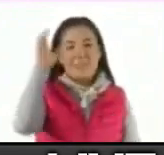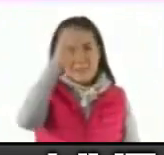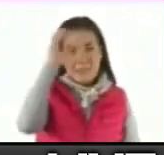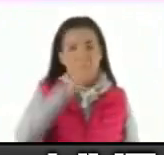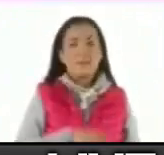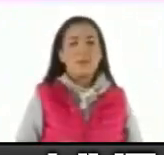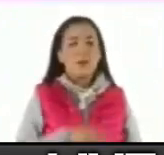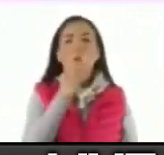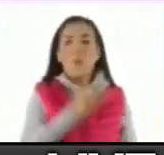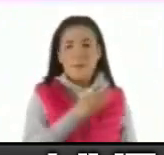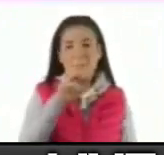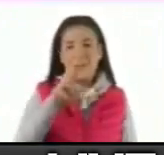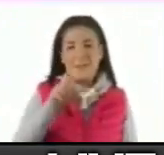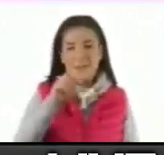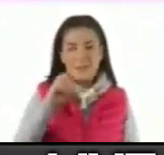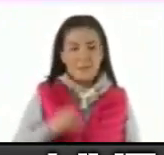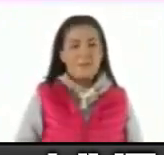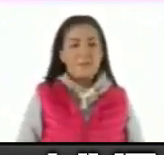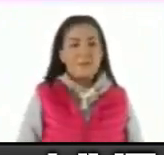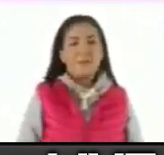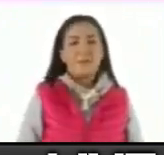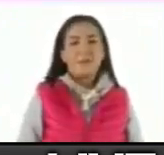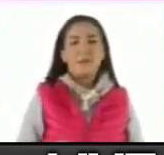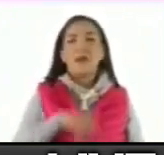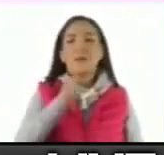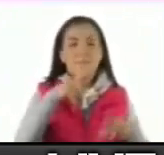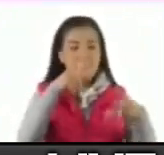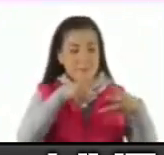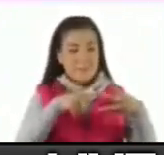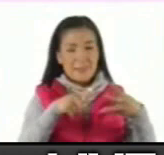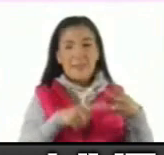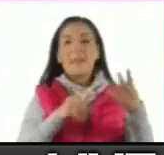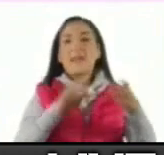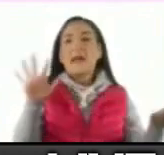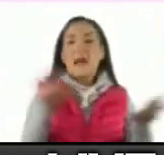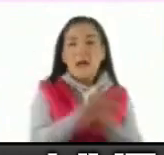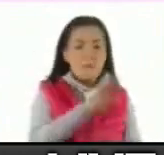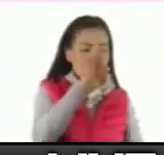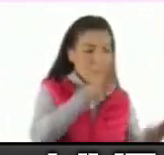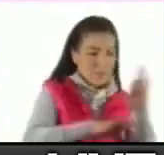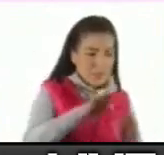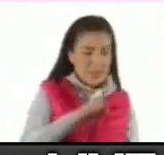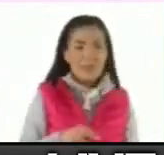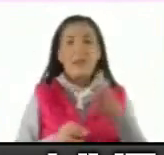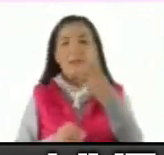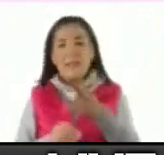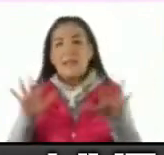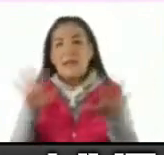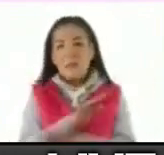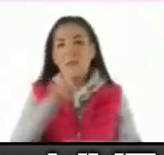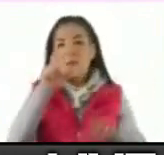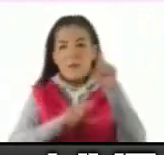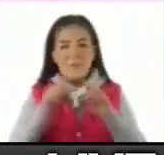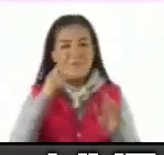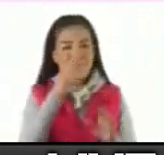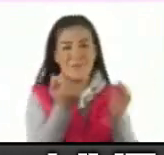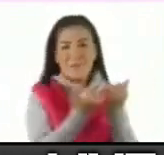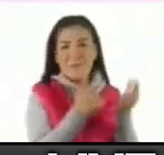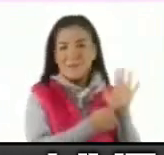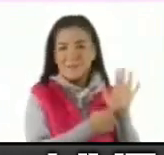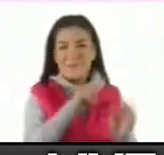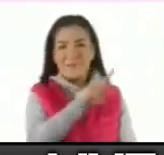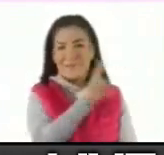reto. Describan 3 cambios físicos y 3 cambios químicos como se muestra en la pantalla.